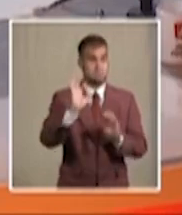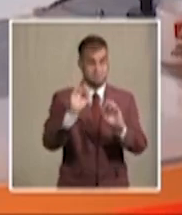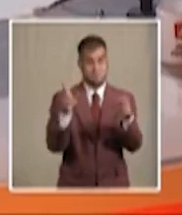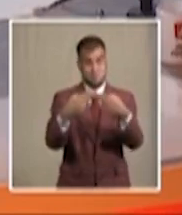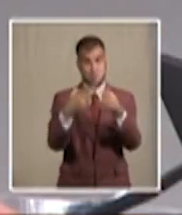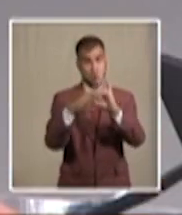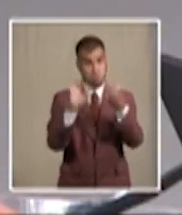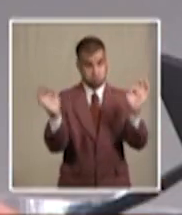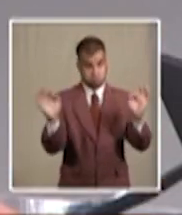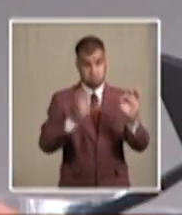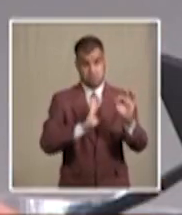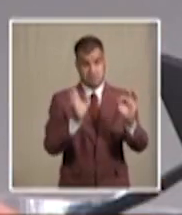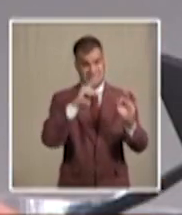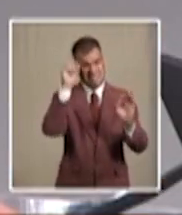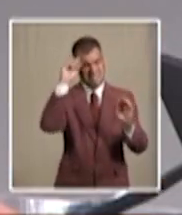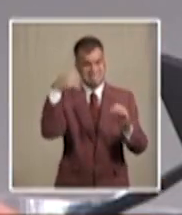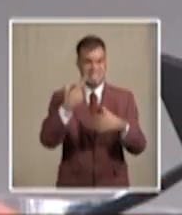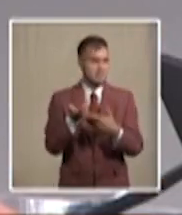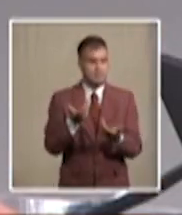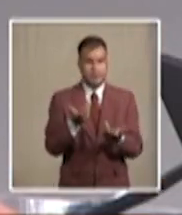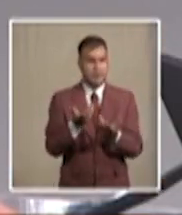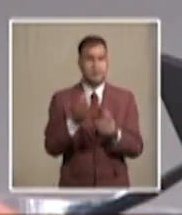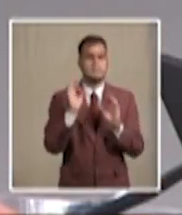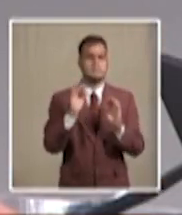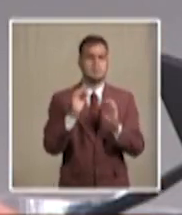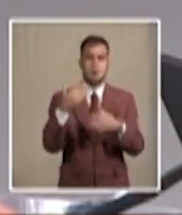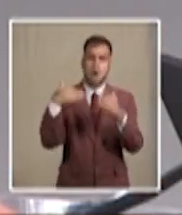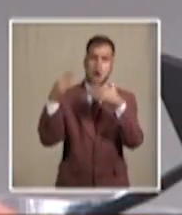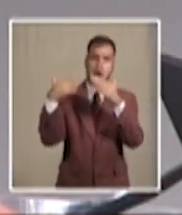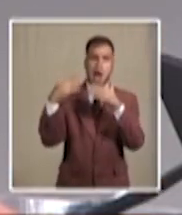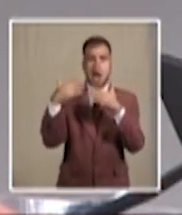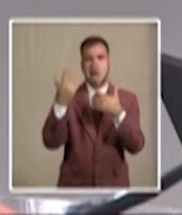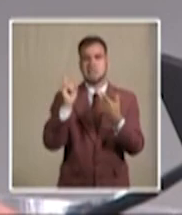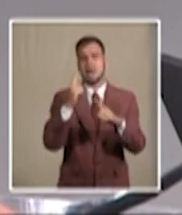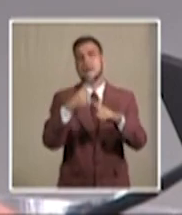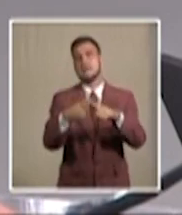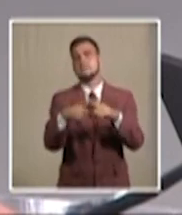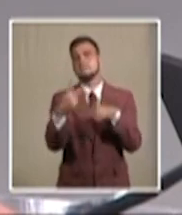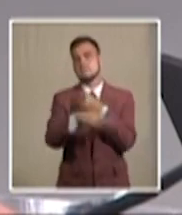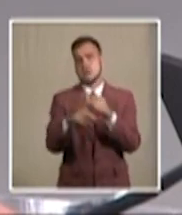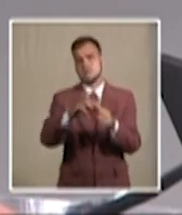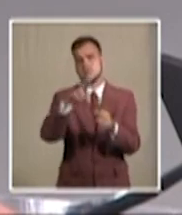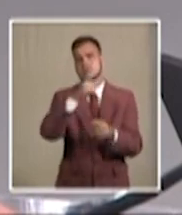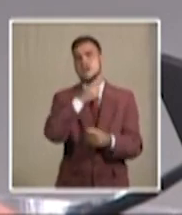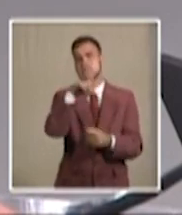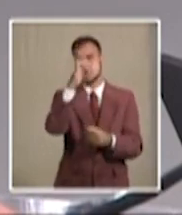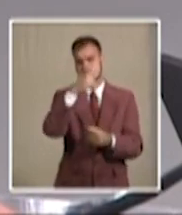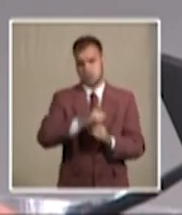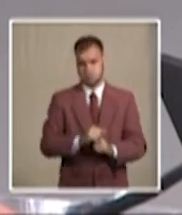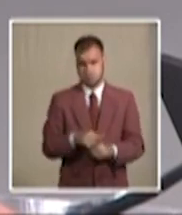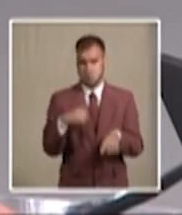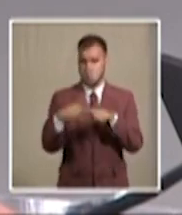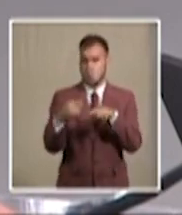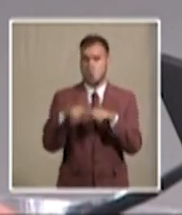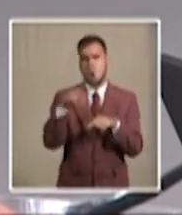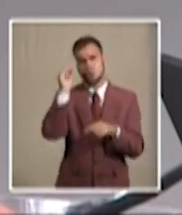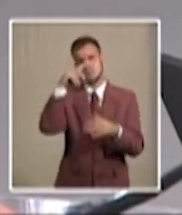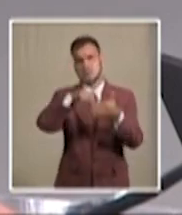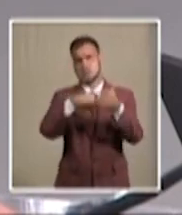sucedió en atenas en beijing y cuatro como sucedió en cines en londres